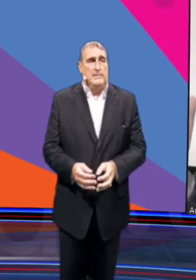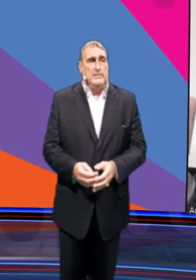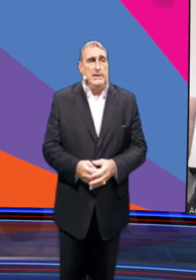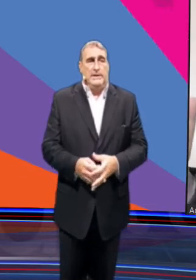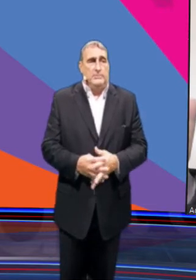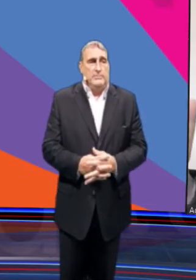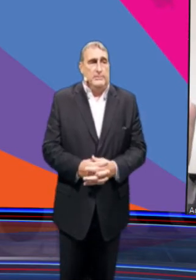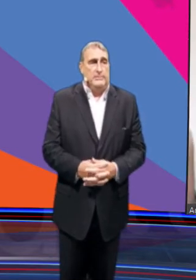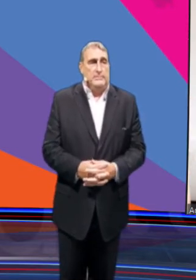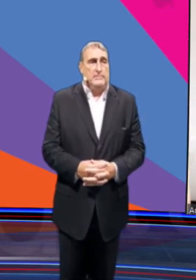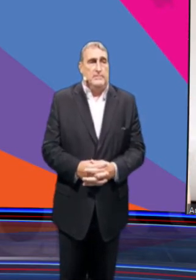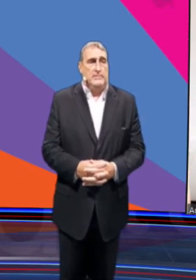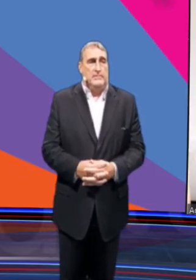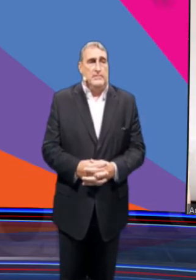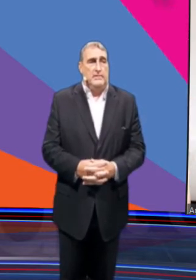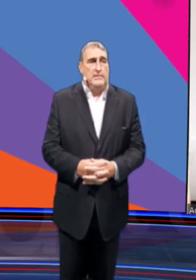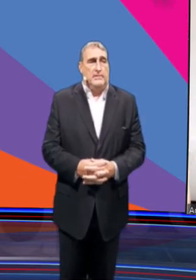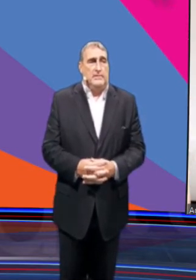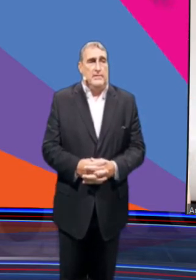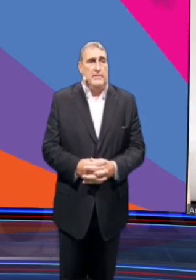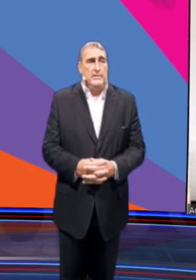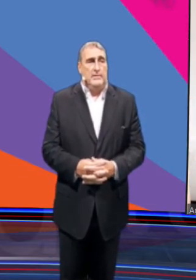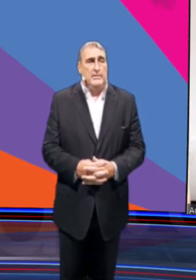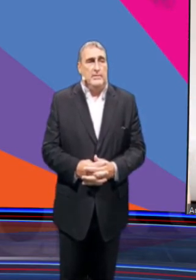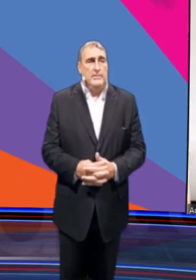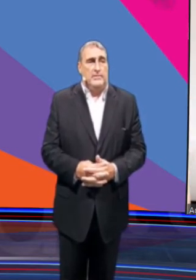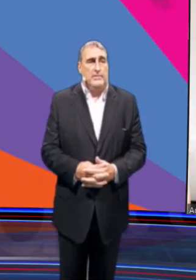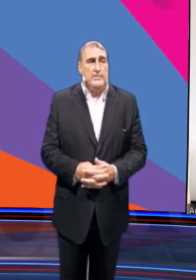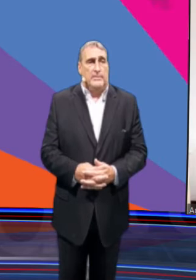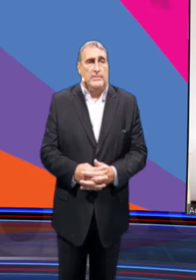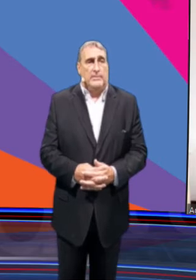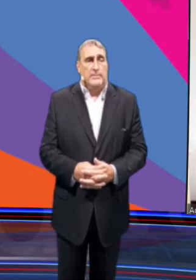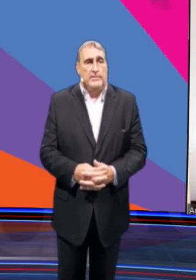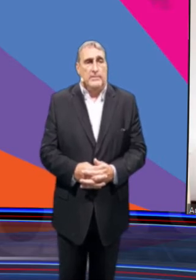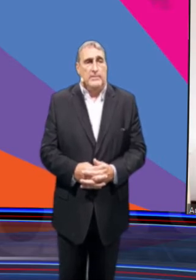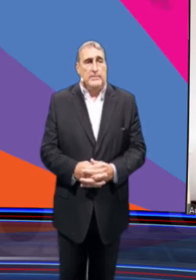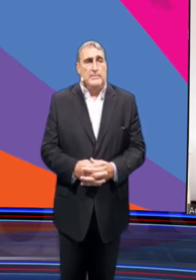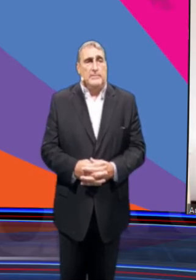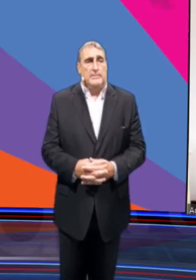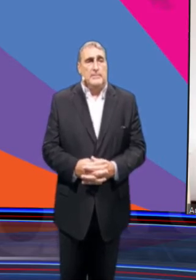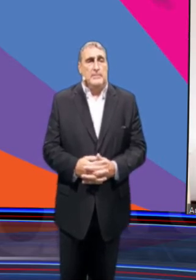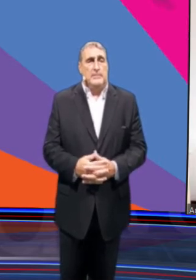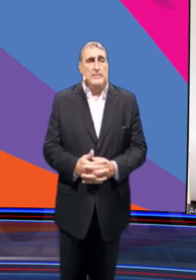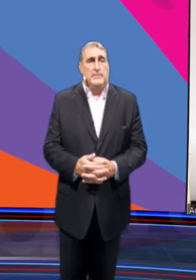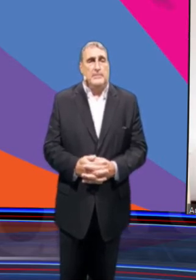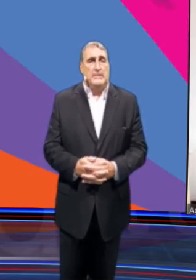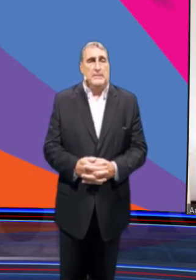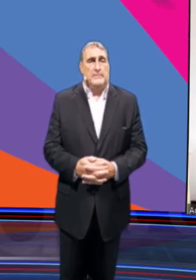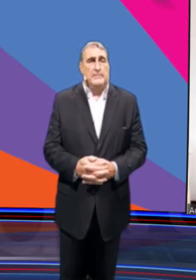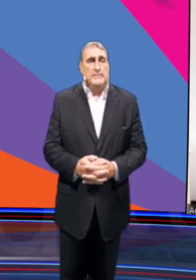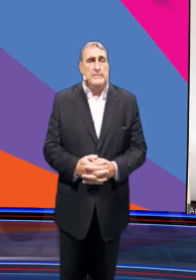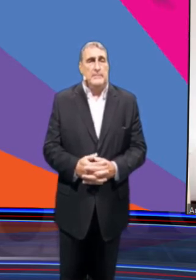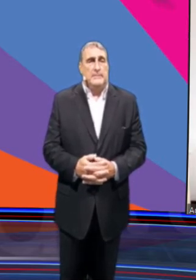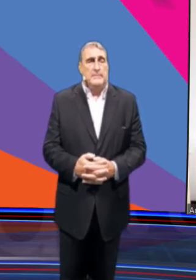No le dan los números. De todas maneras, tengo así unas conversaciones pendientes